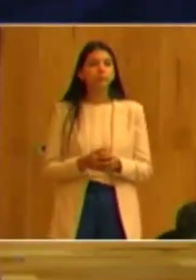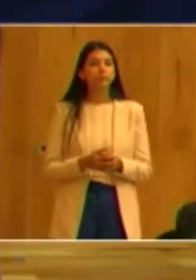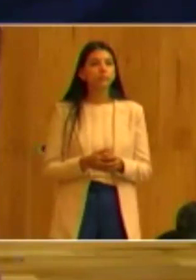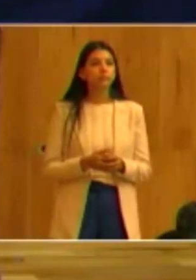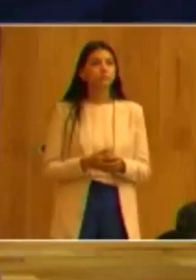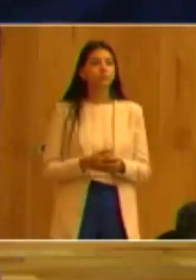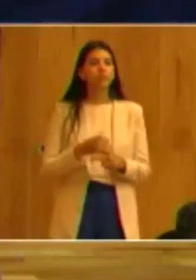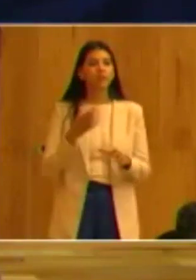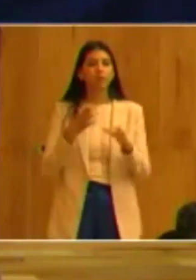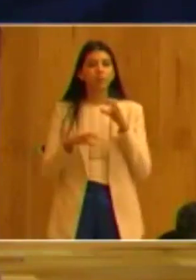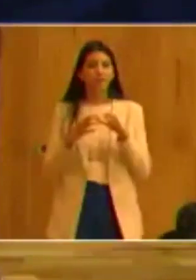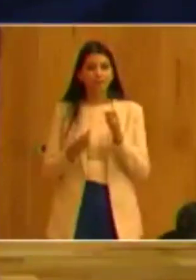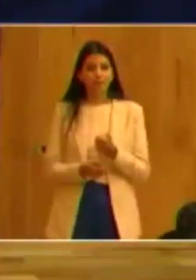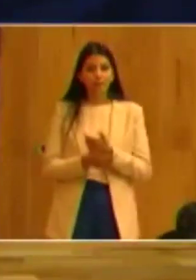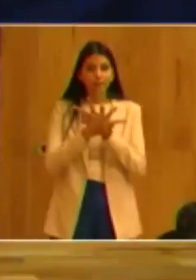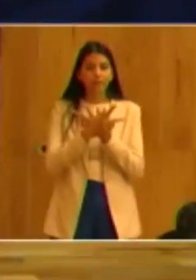Y en el chat.